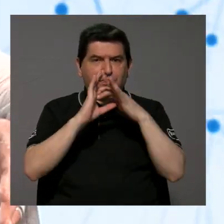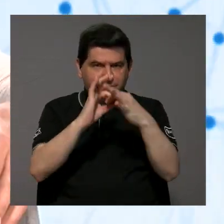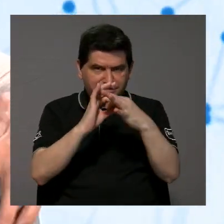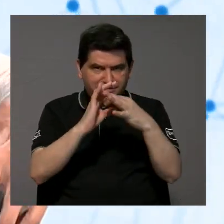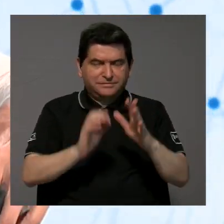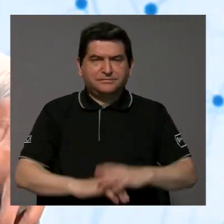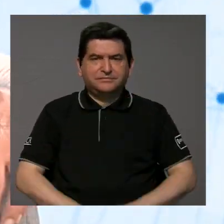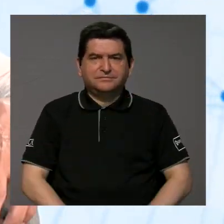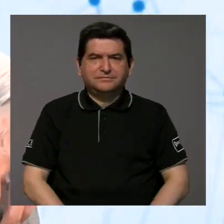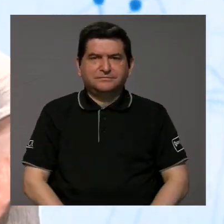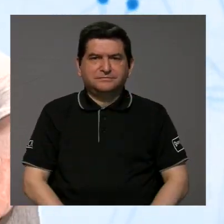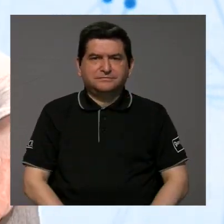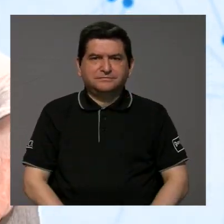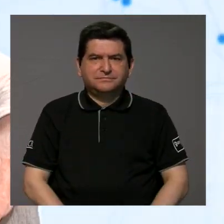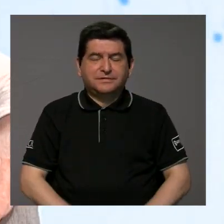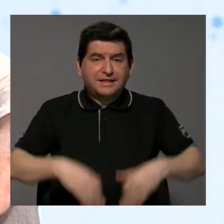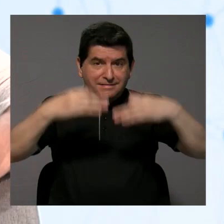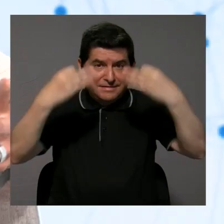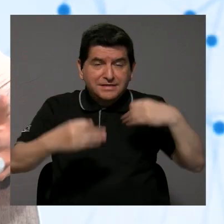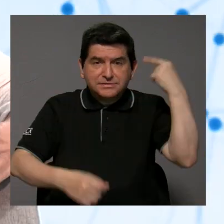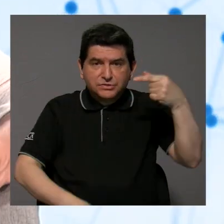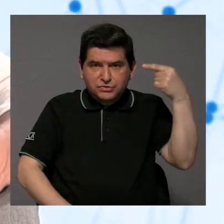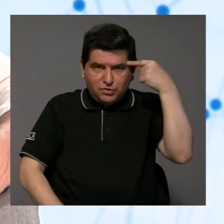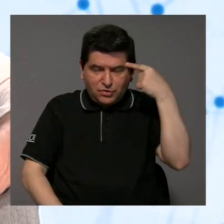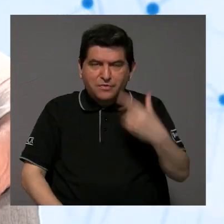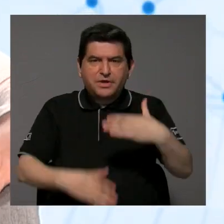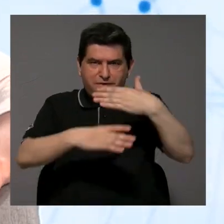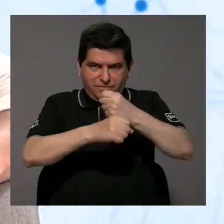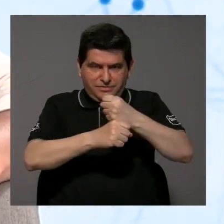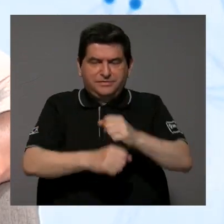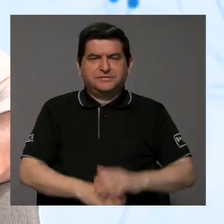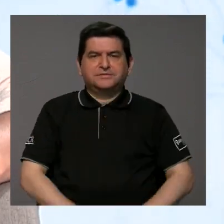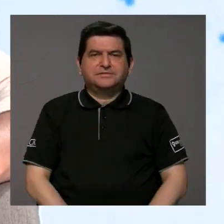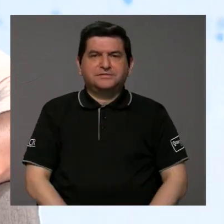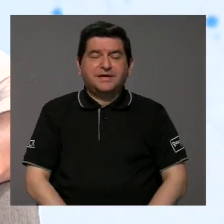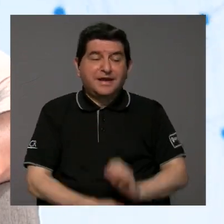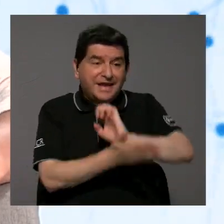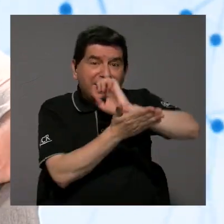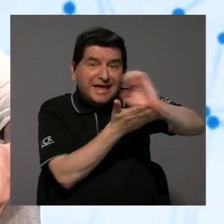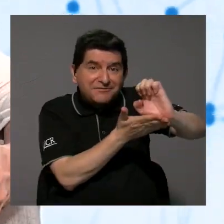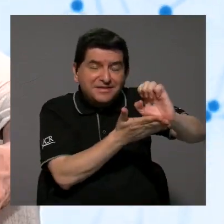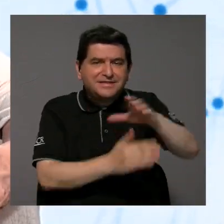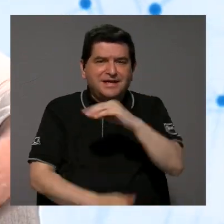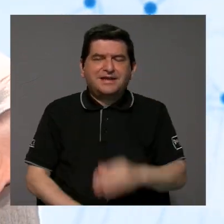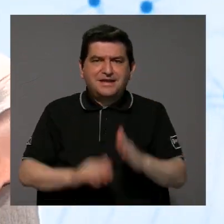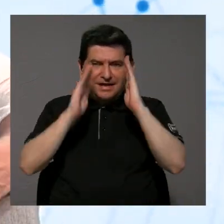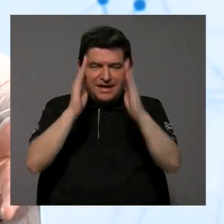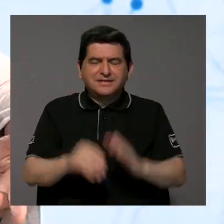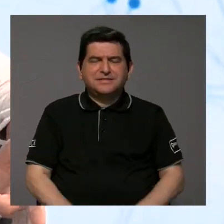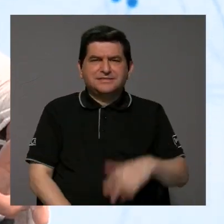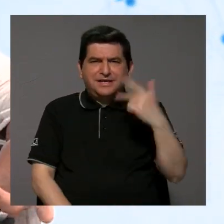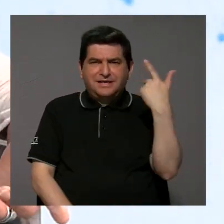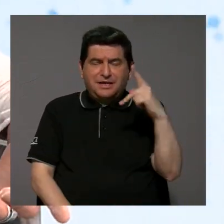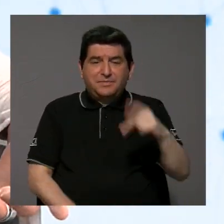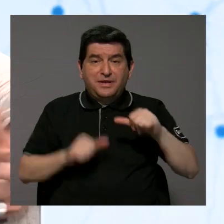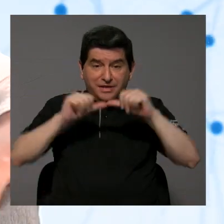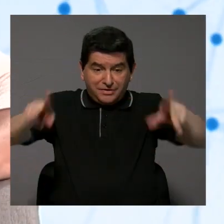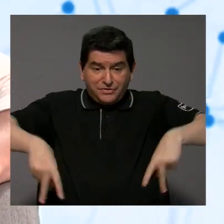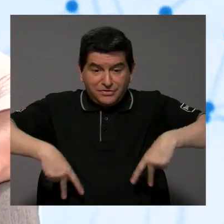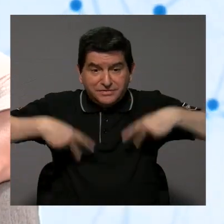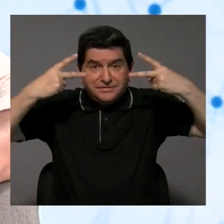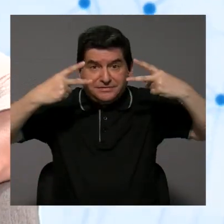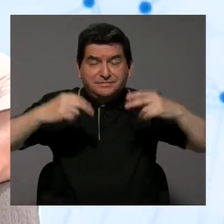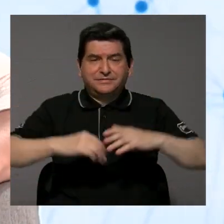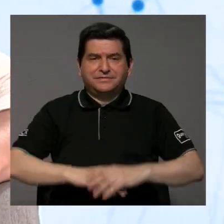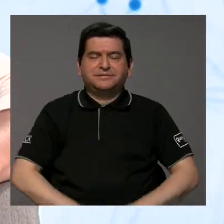social tiene que ver con medidas que los gobiernos toman para prevenir y para atender el riesgo de estar